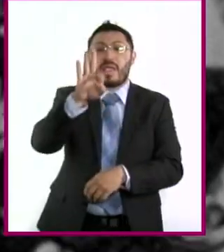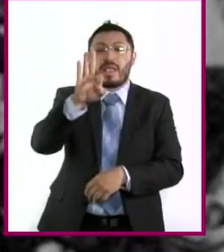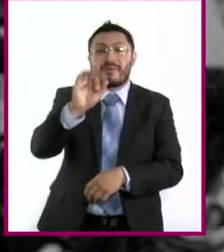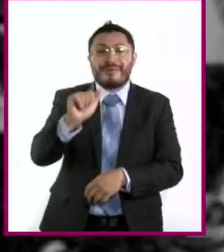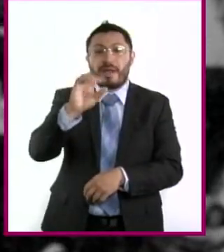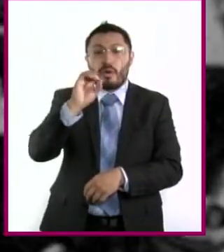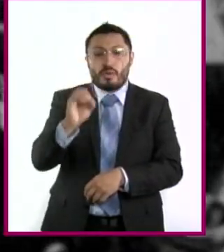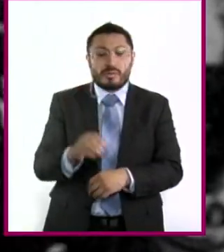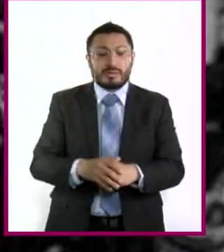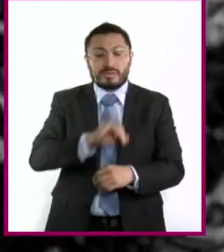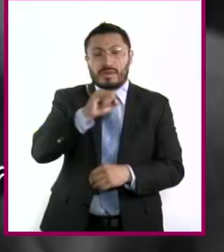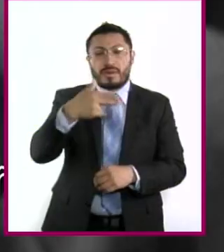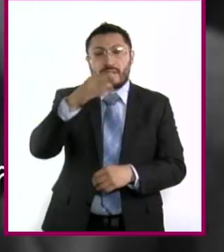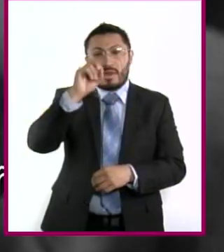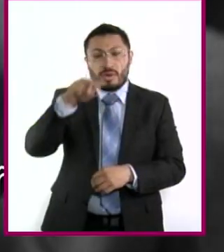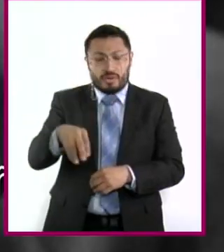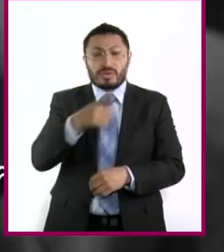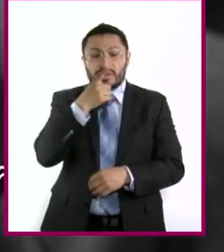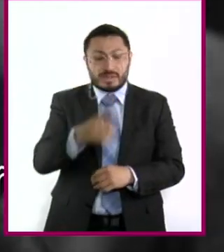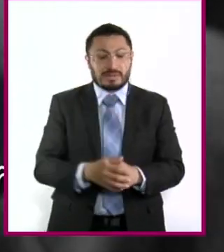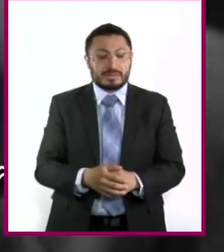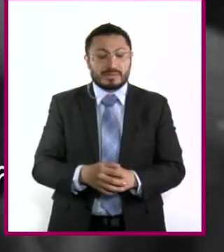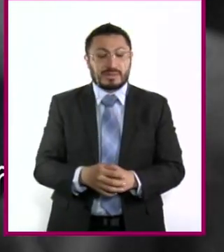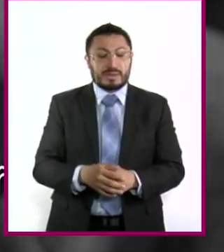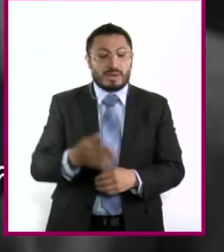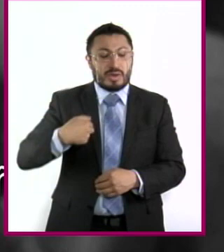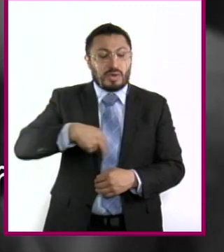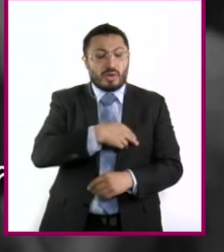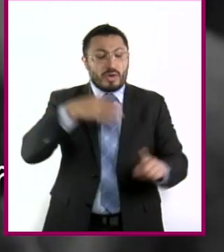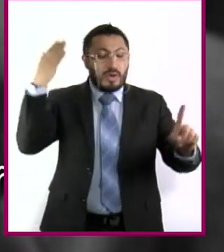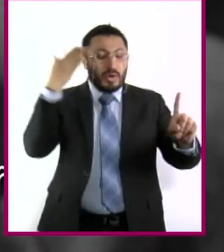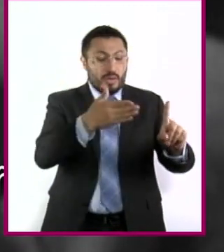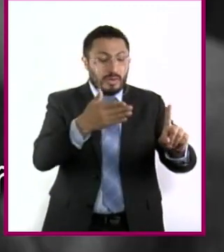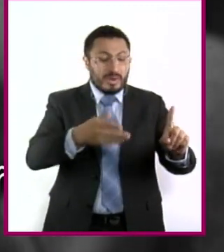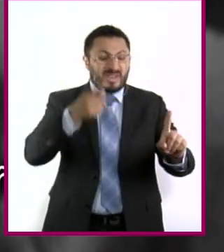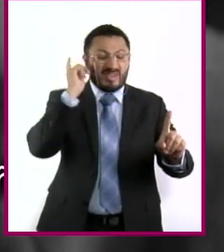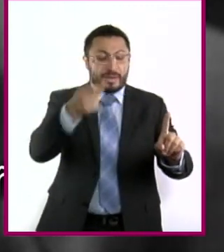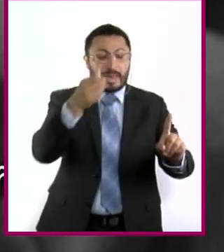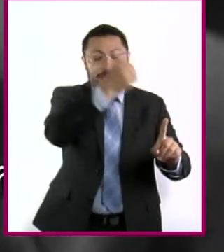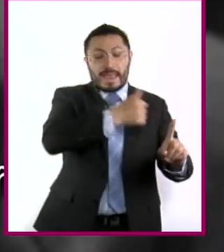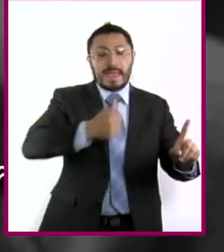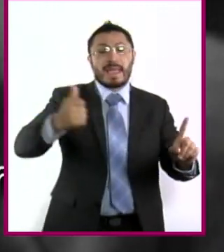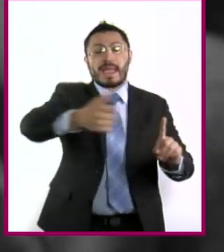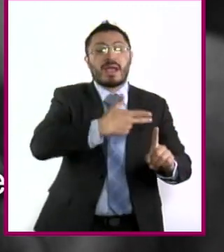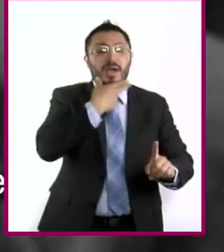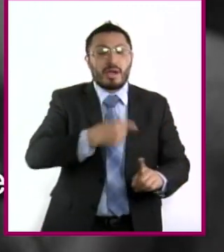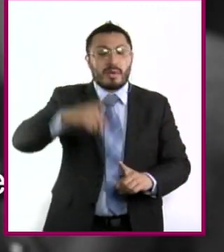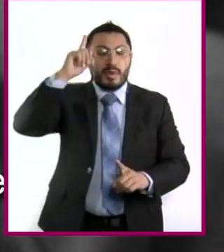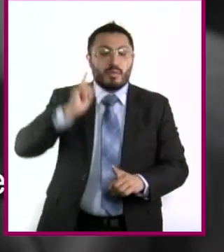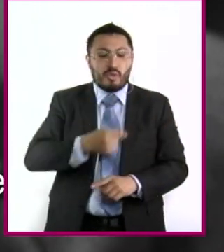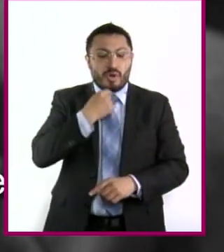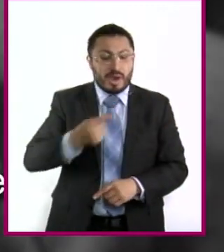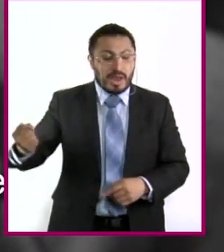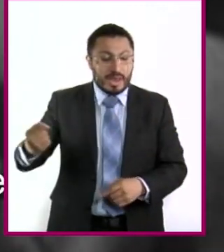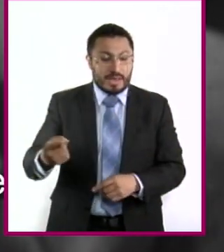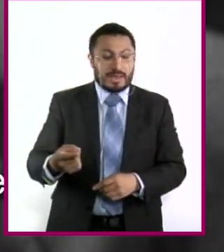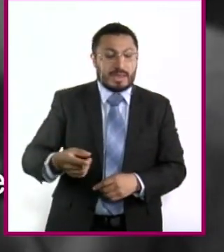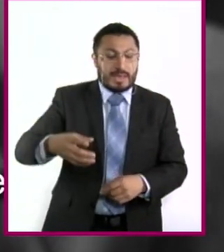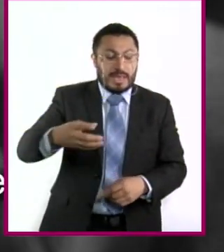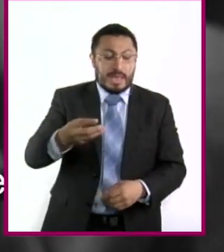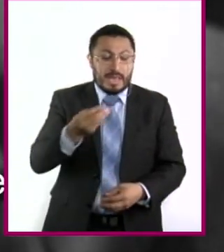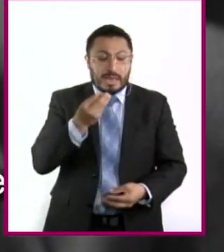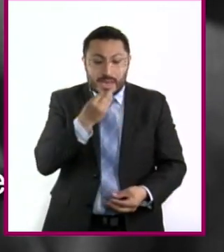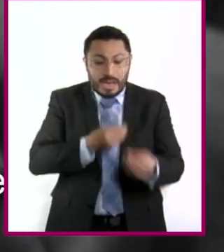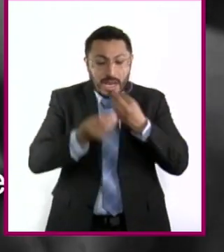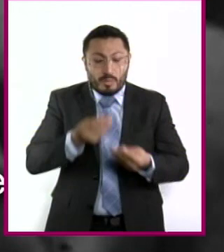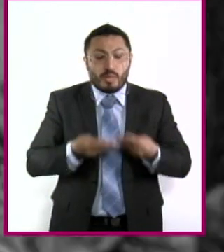John Boyd Orr, afirmó: Our aim is that every man, woman and child in the world should have the food he